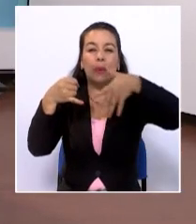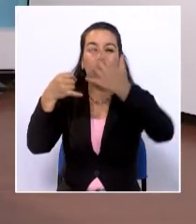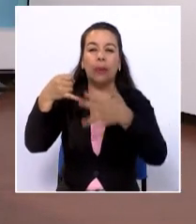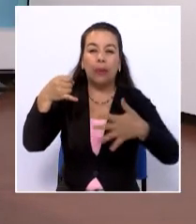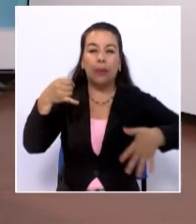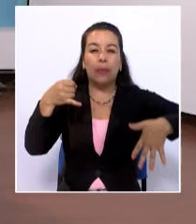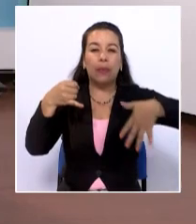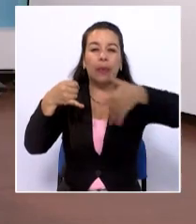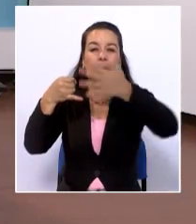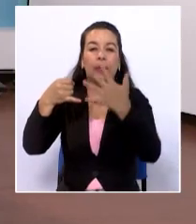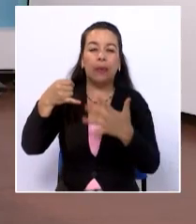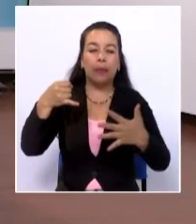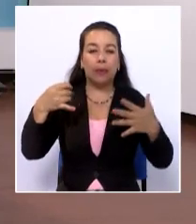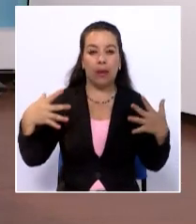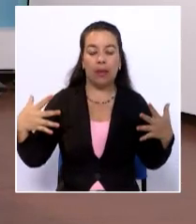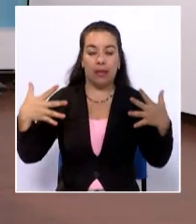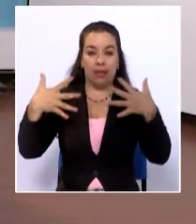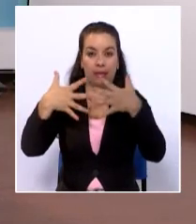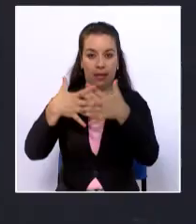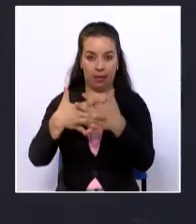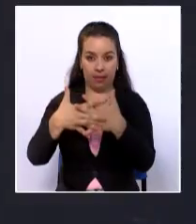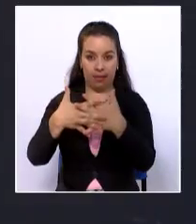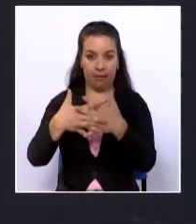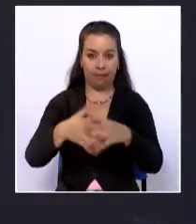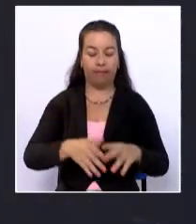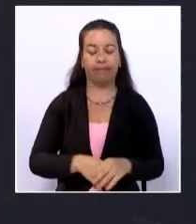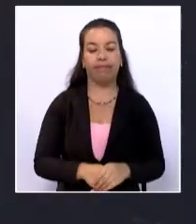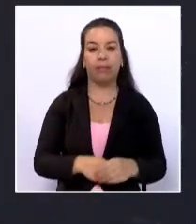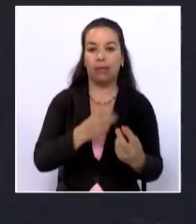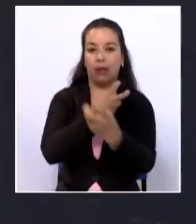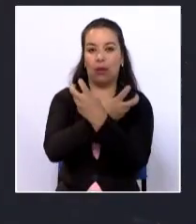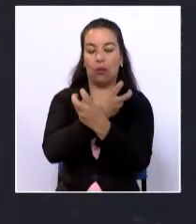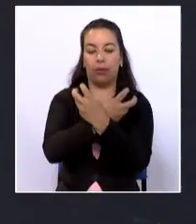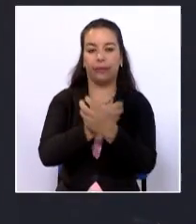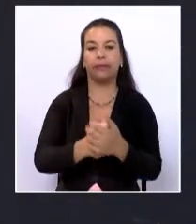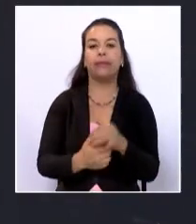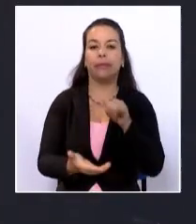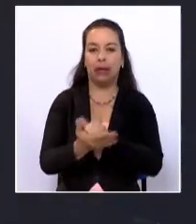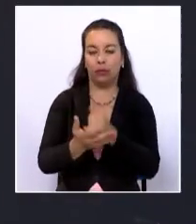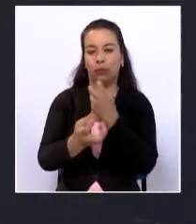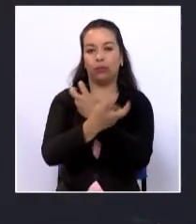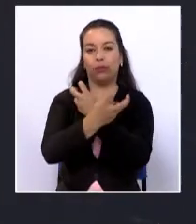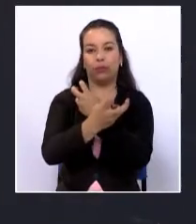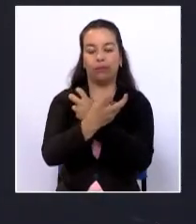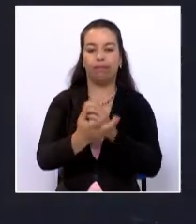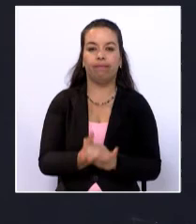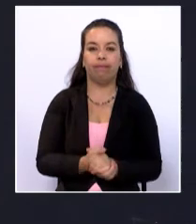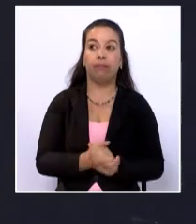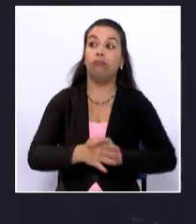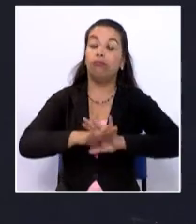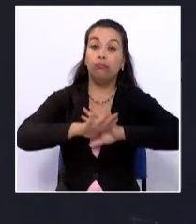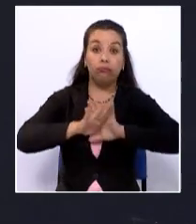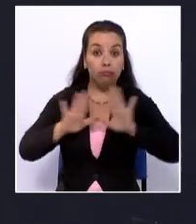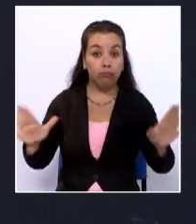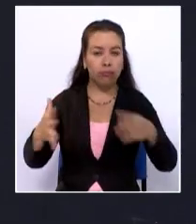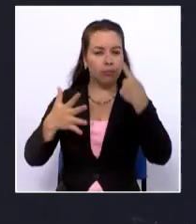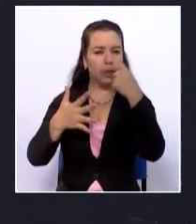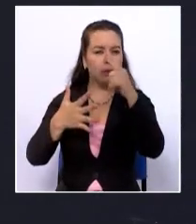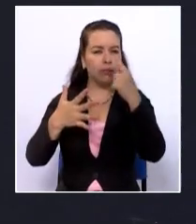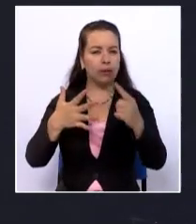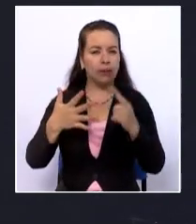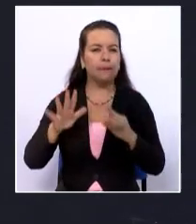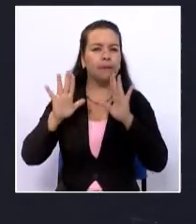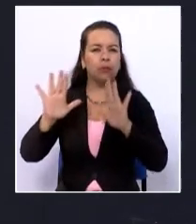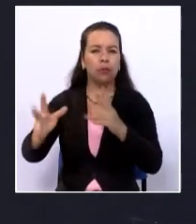donde -según el tendón rotuliano a la tibia es eso el hueso muchas patologías se pueden presentar ahí es la patología